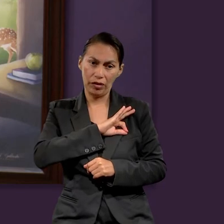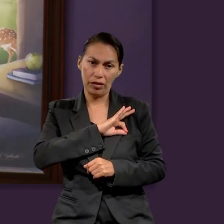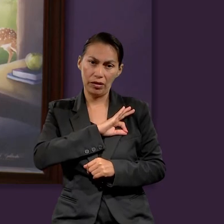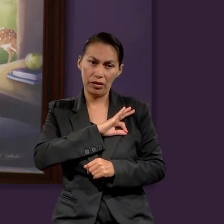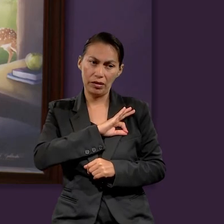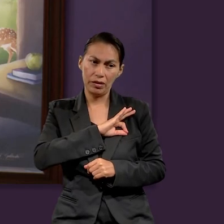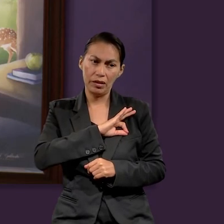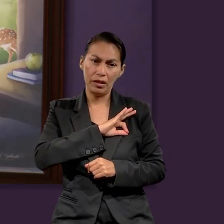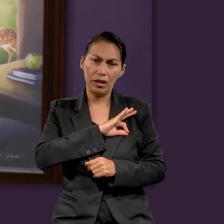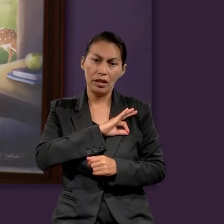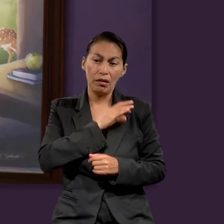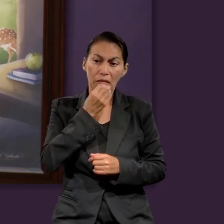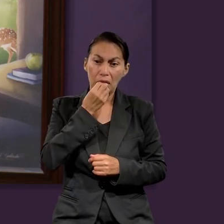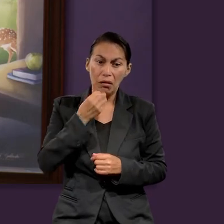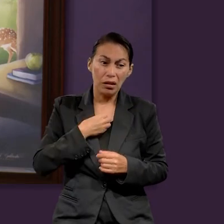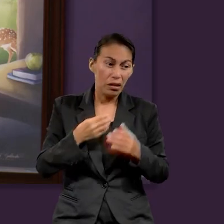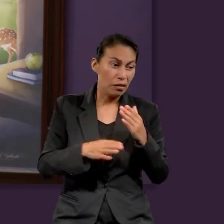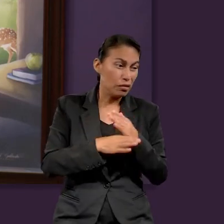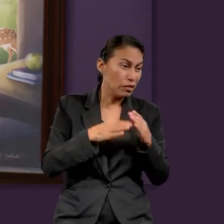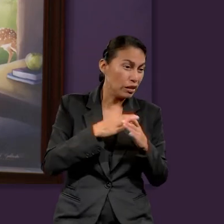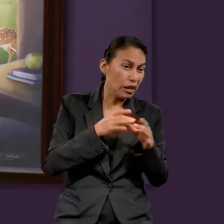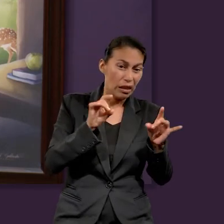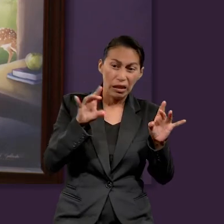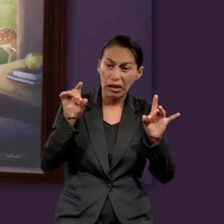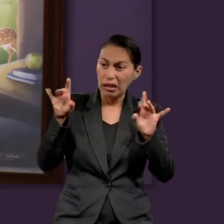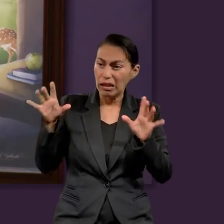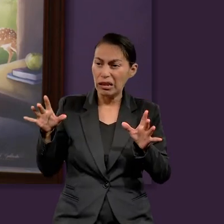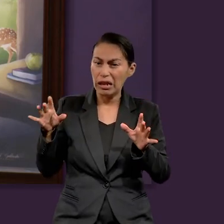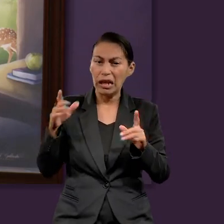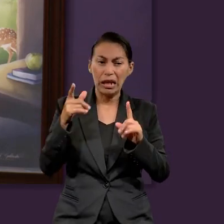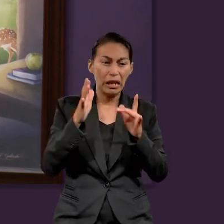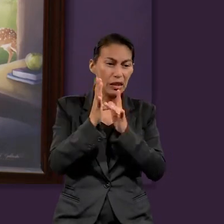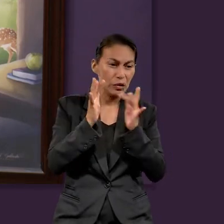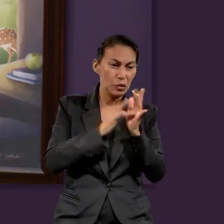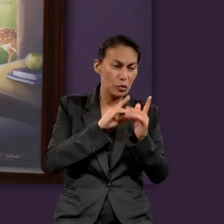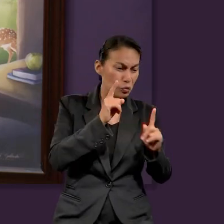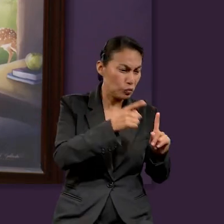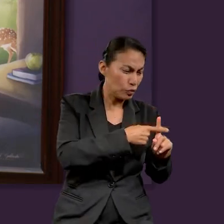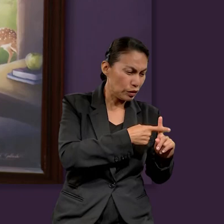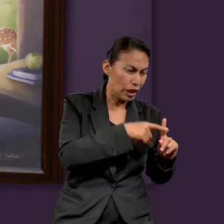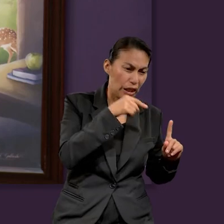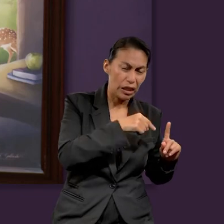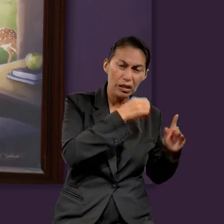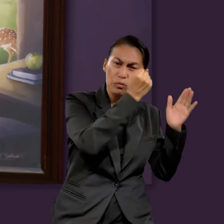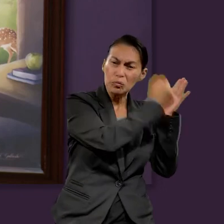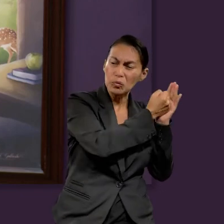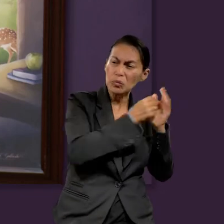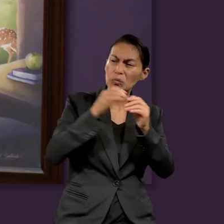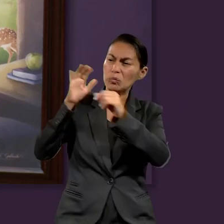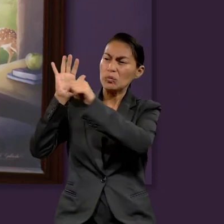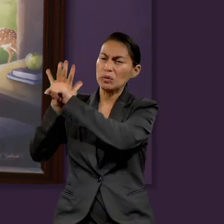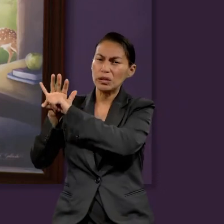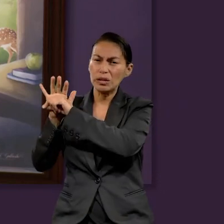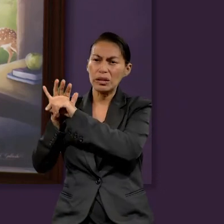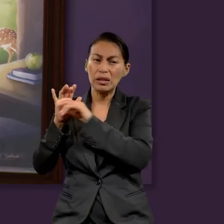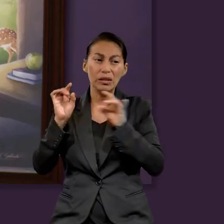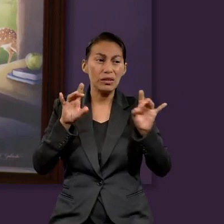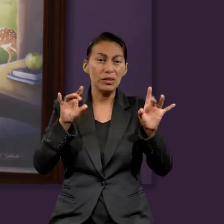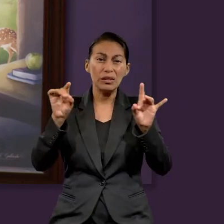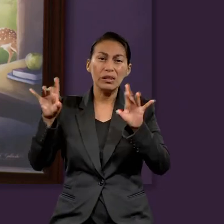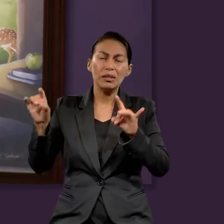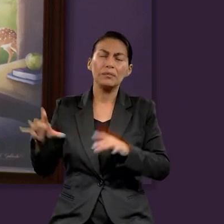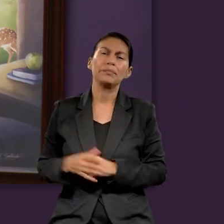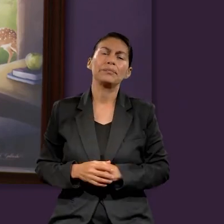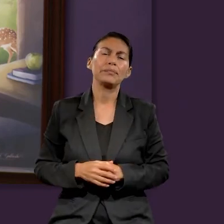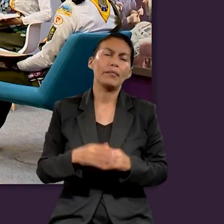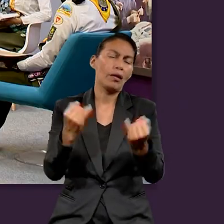significaba la fe dentro de lo que estaba pasando en ese momento cuando Jesús estaba siendo crucificado muy bien